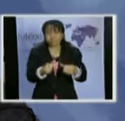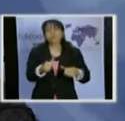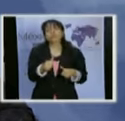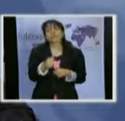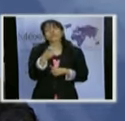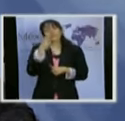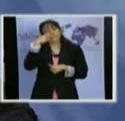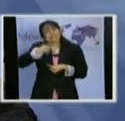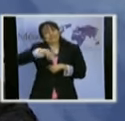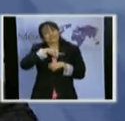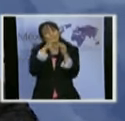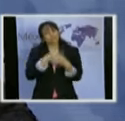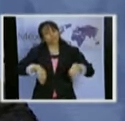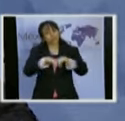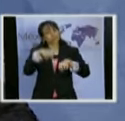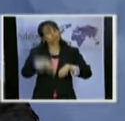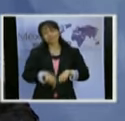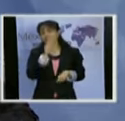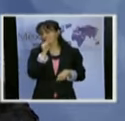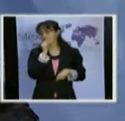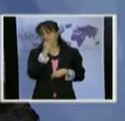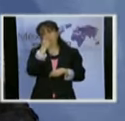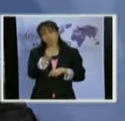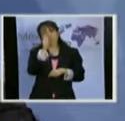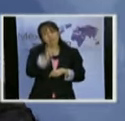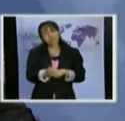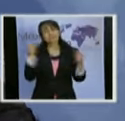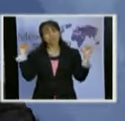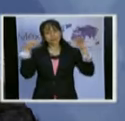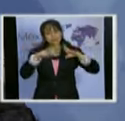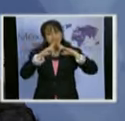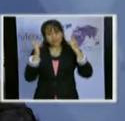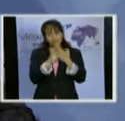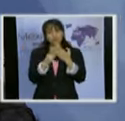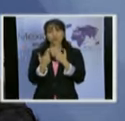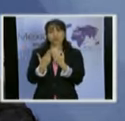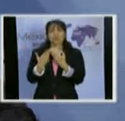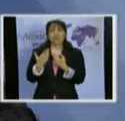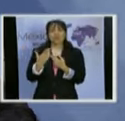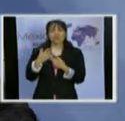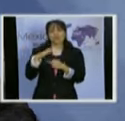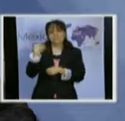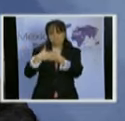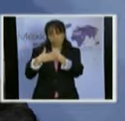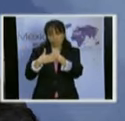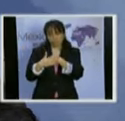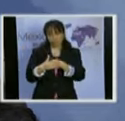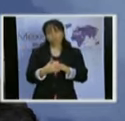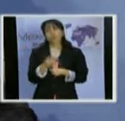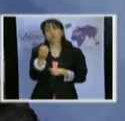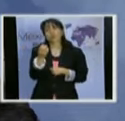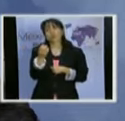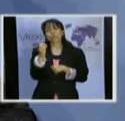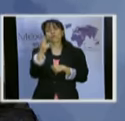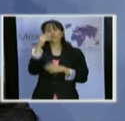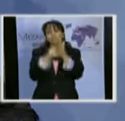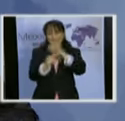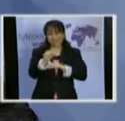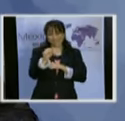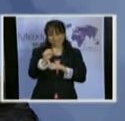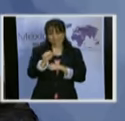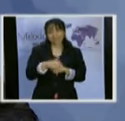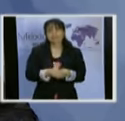todavía en este foro, es mencionar la cumbre que habrá en 2016, en octubre del 2016 en Quito, en Ecuador. Será